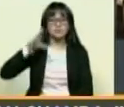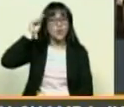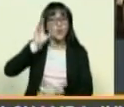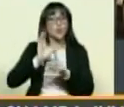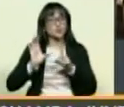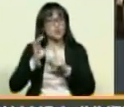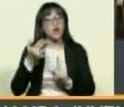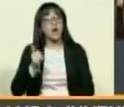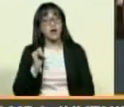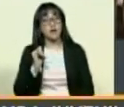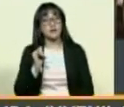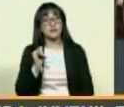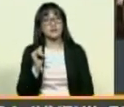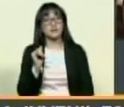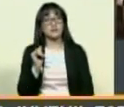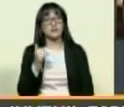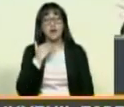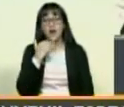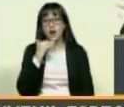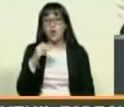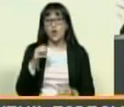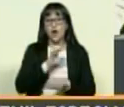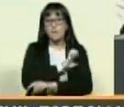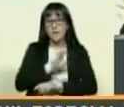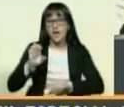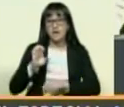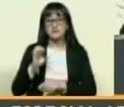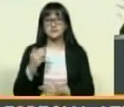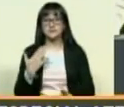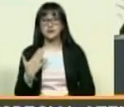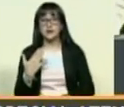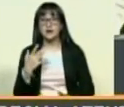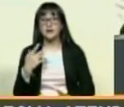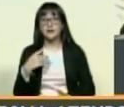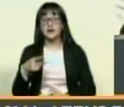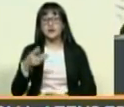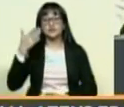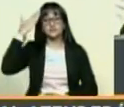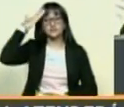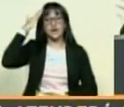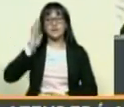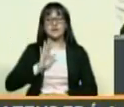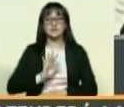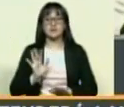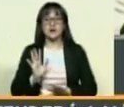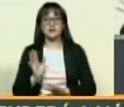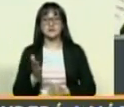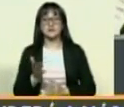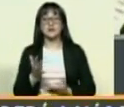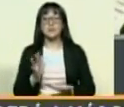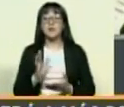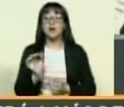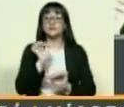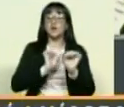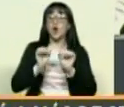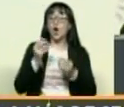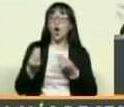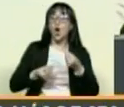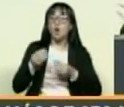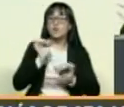cultura ante los riesgos y desastres que evita la pérdida de vidas humanas y